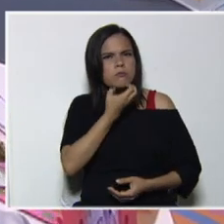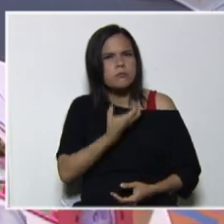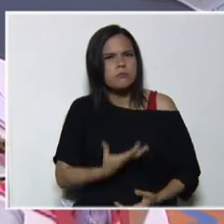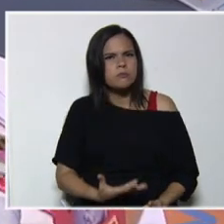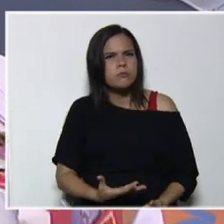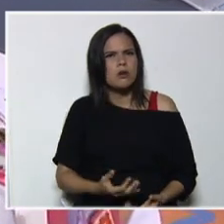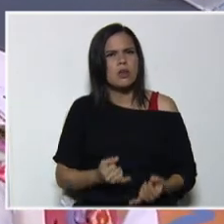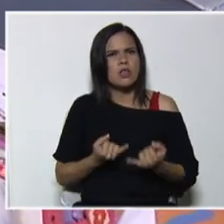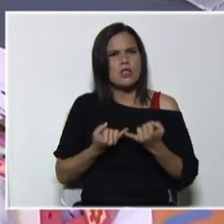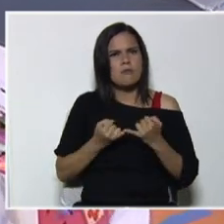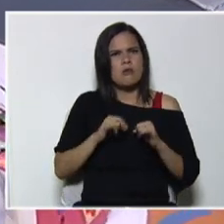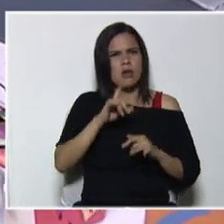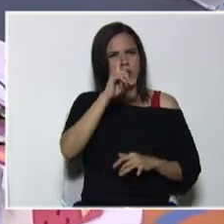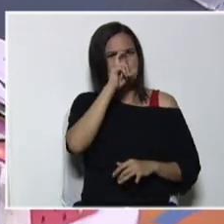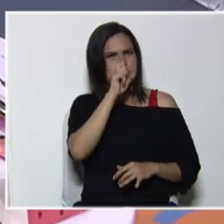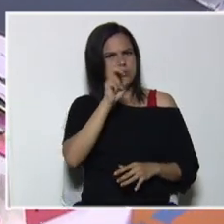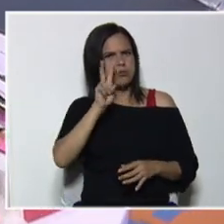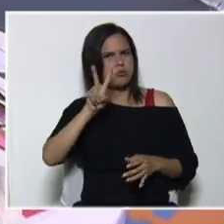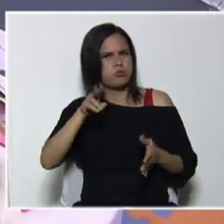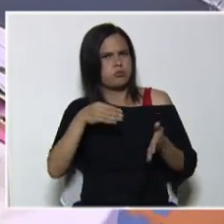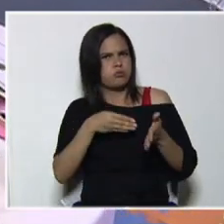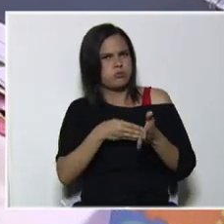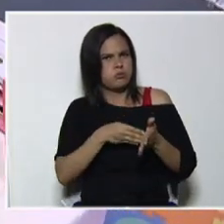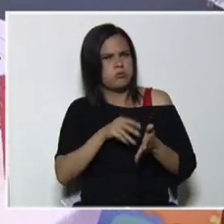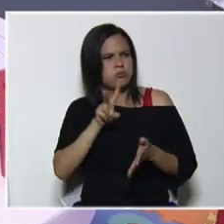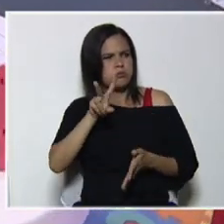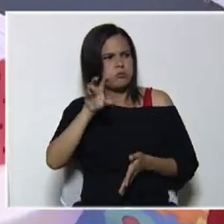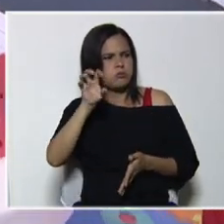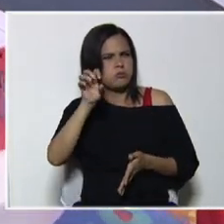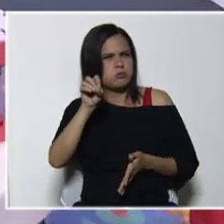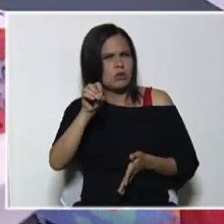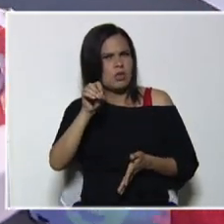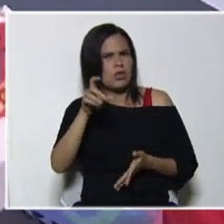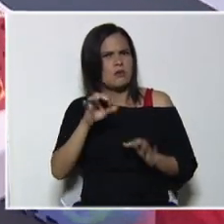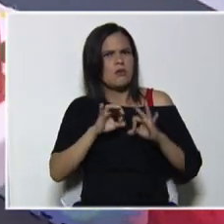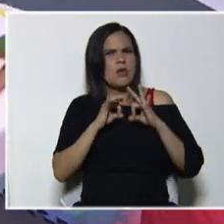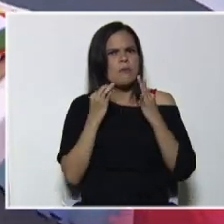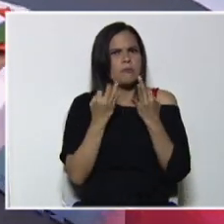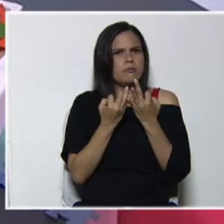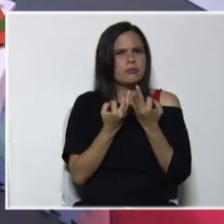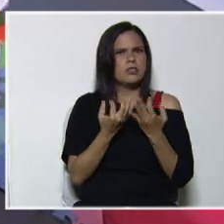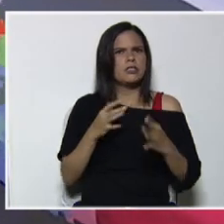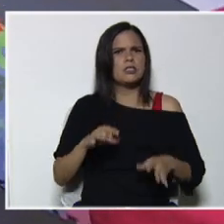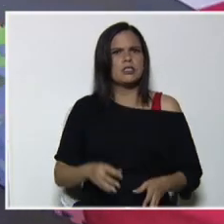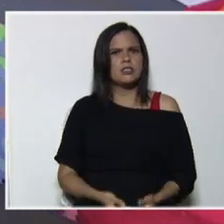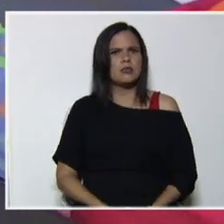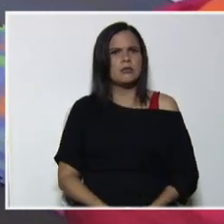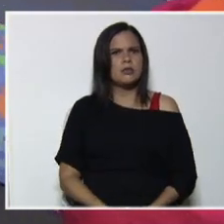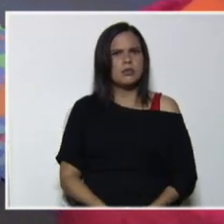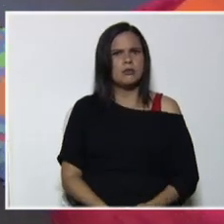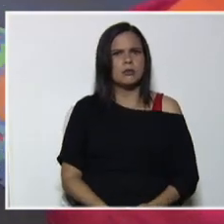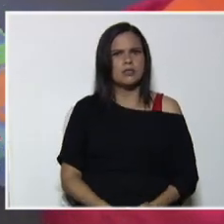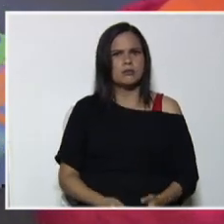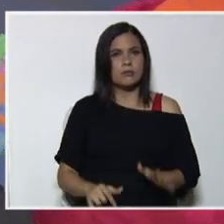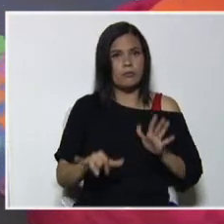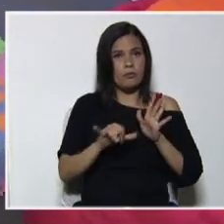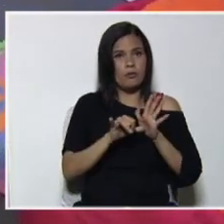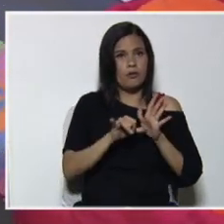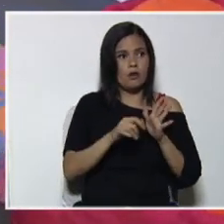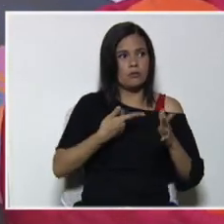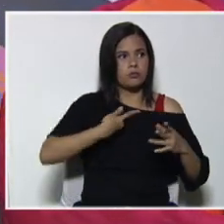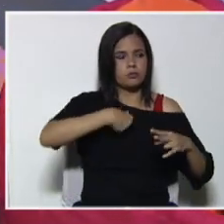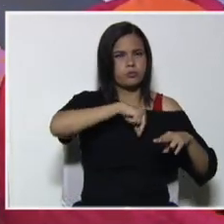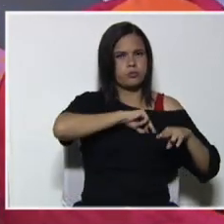final de año 2020 en familia. Acá podemos acercarnos a nuestras niñas, a nuestros